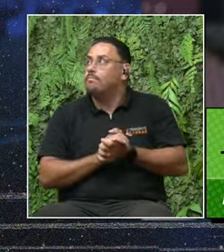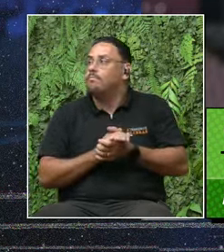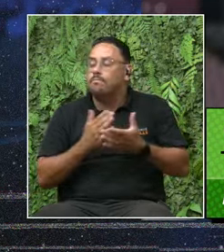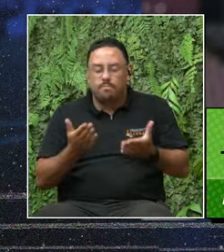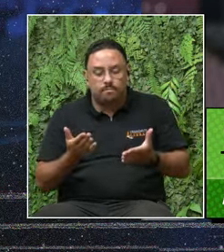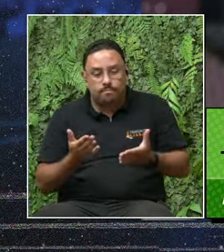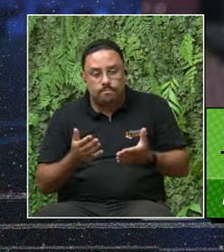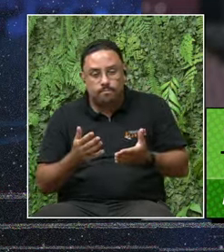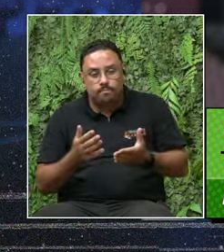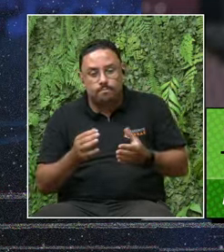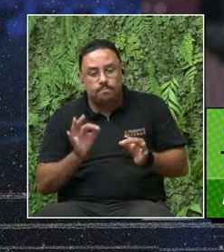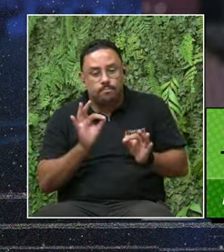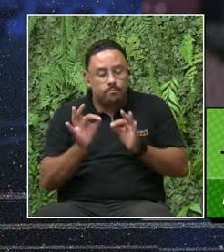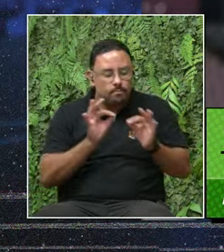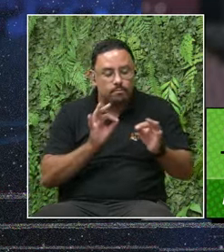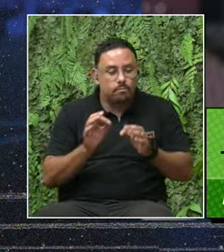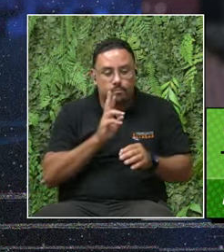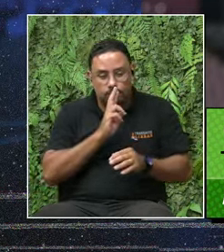anisis